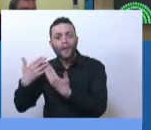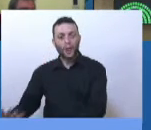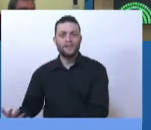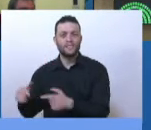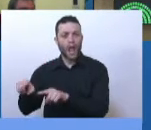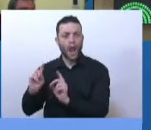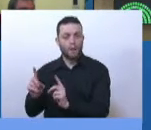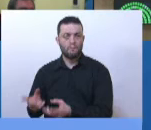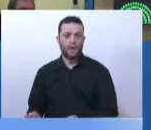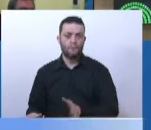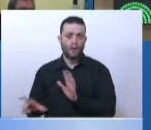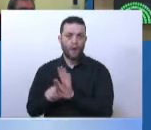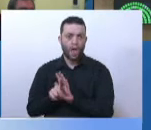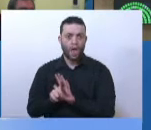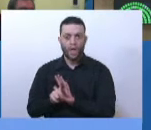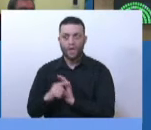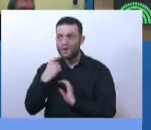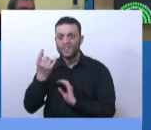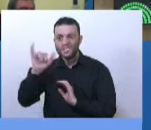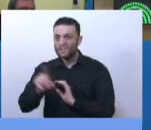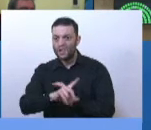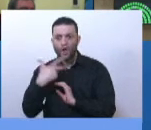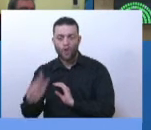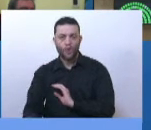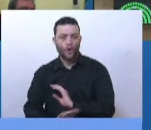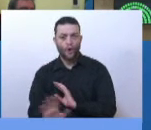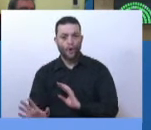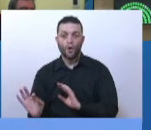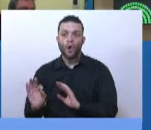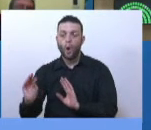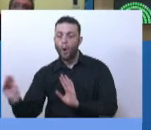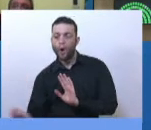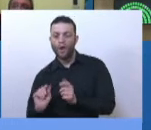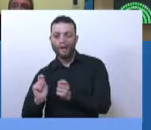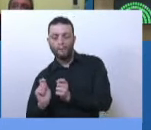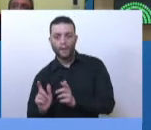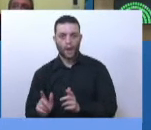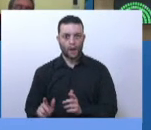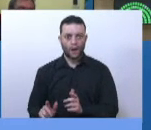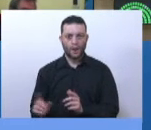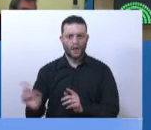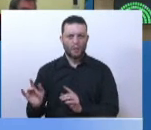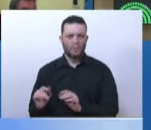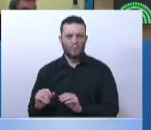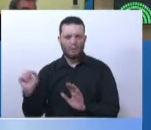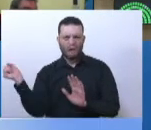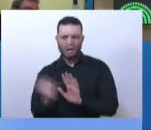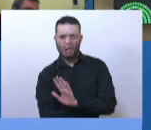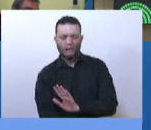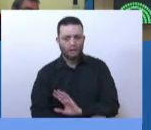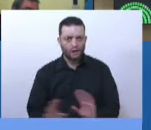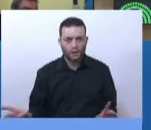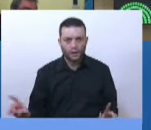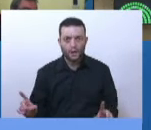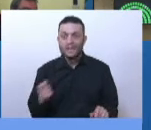expresamente por la aprobación, por el rechazo o por la incorporación de modificaciones. Pero si lo rechazaban,